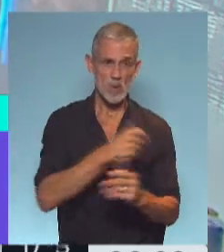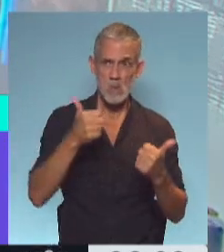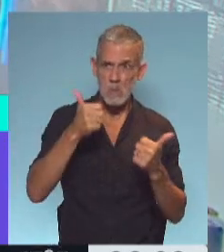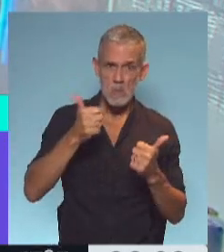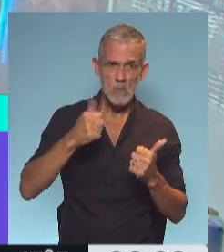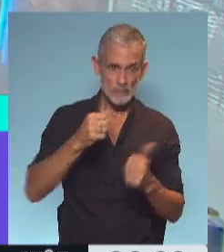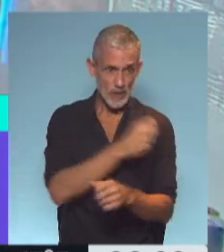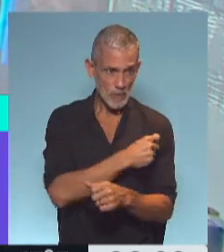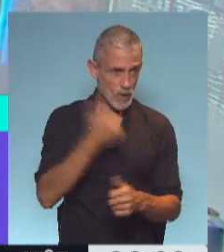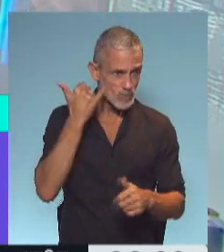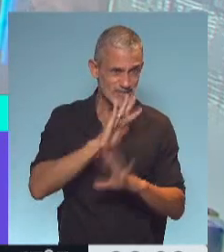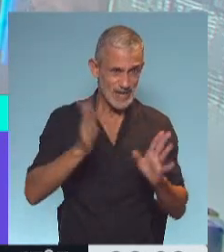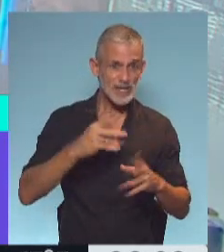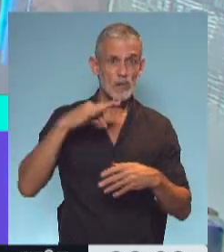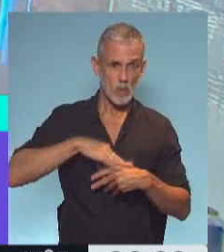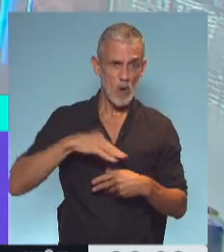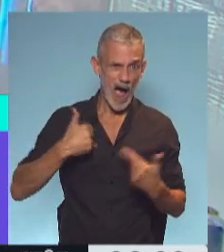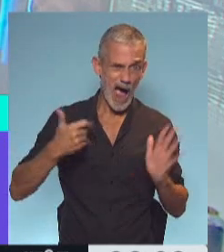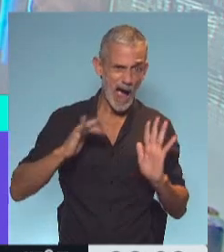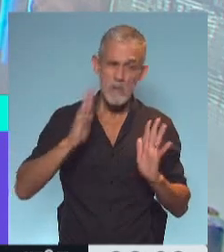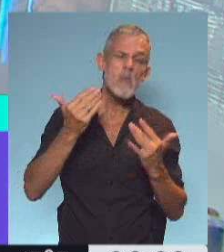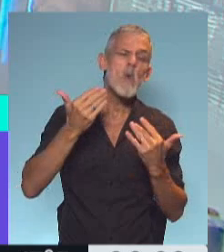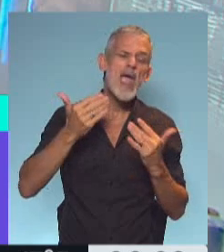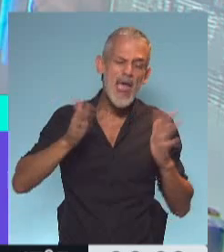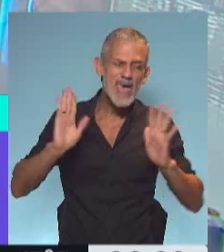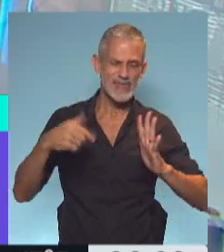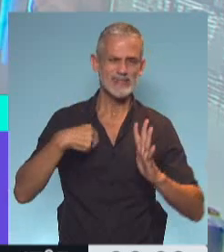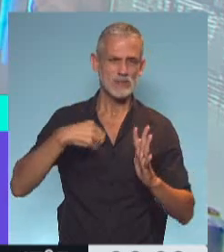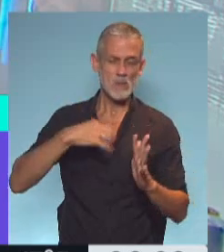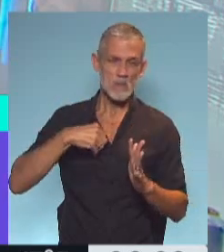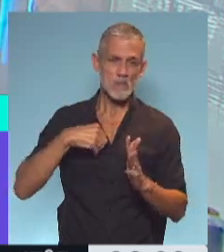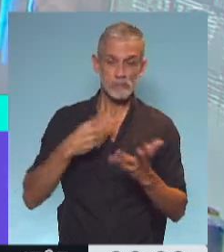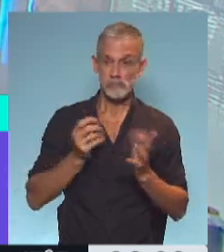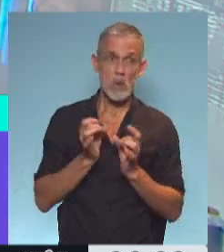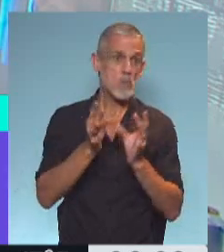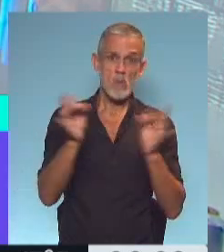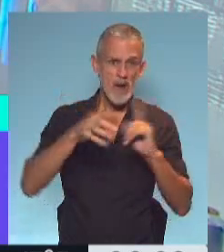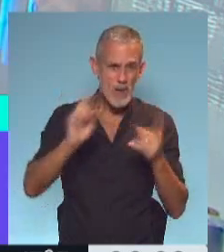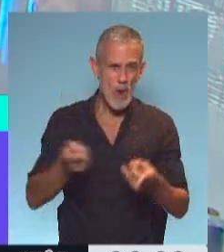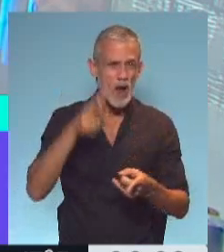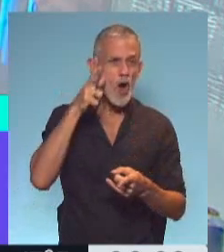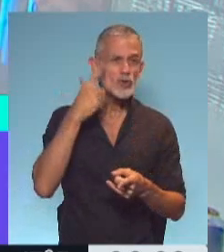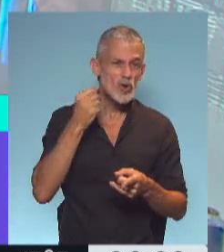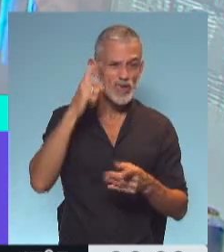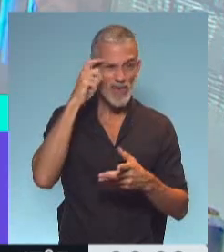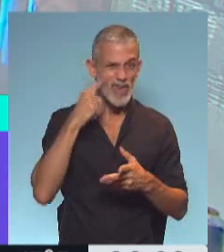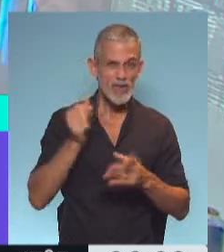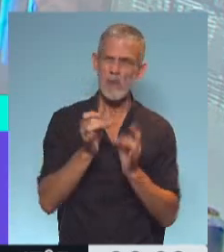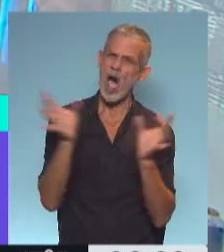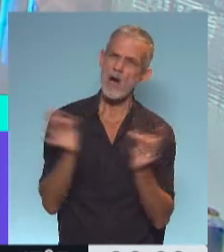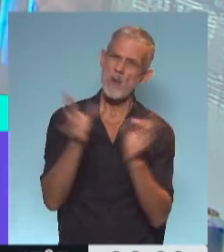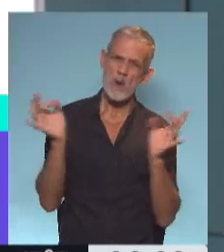esté vacunado. Exactamente. O puedo hacer un cuadro leve y estar contagiando durante 8 o 10 días. Por lo